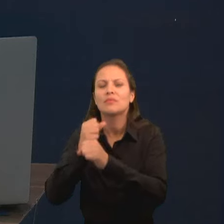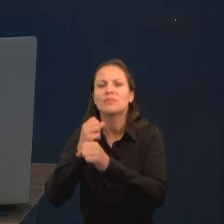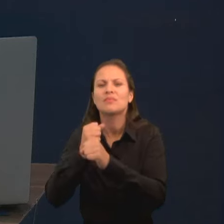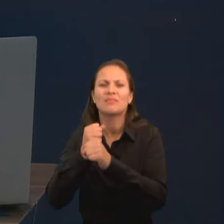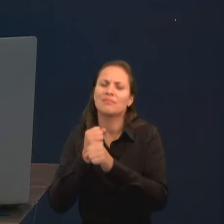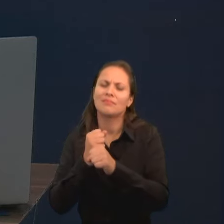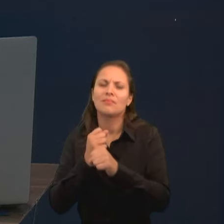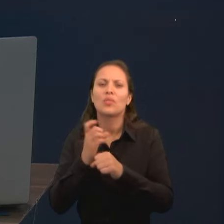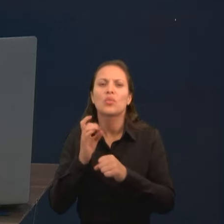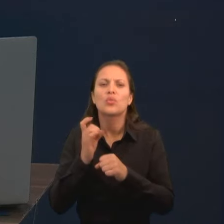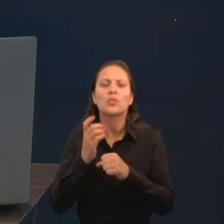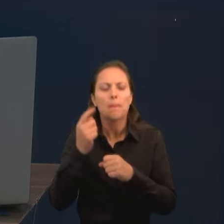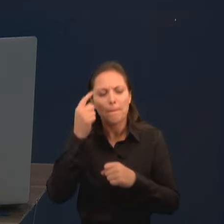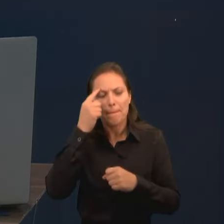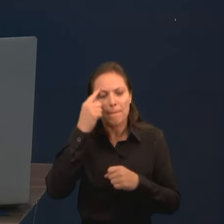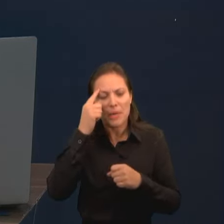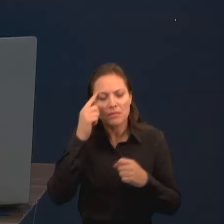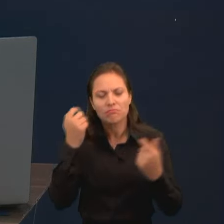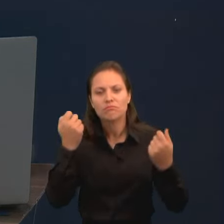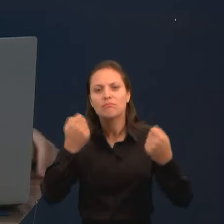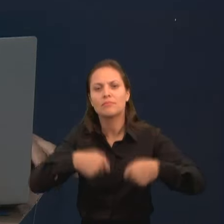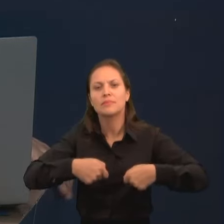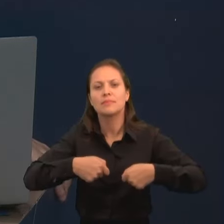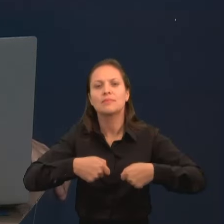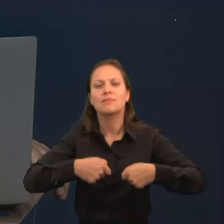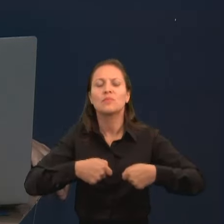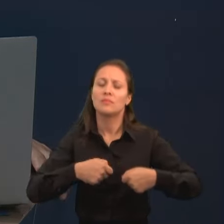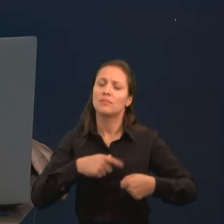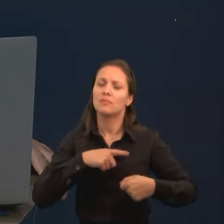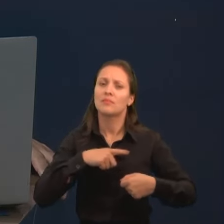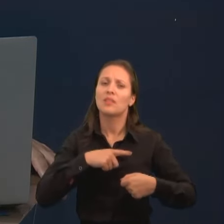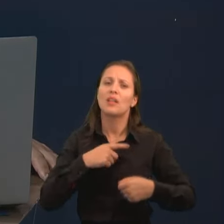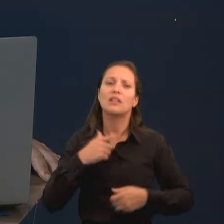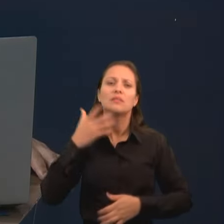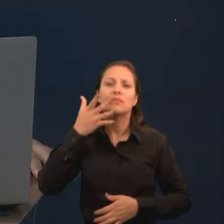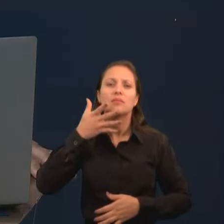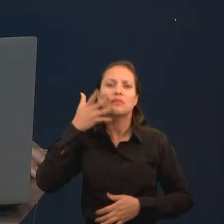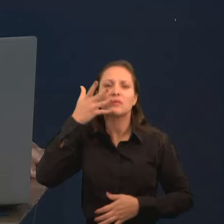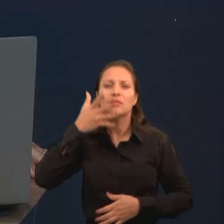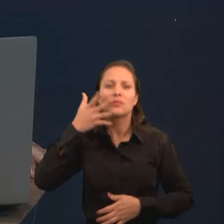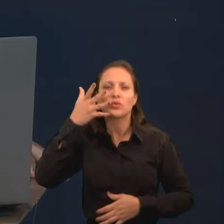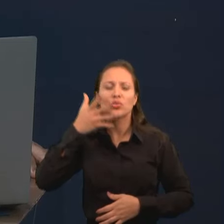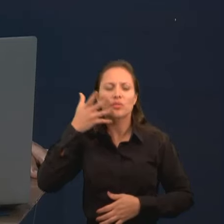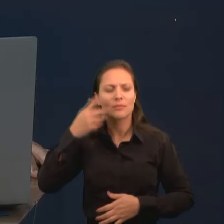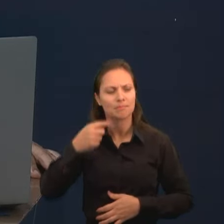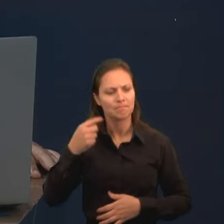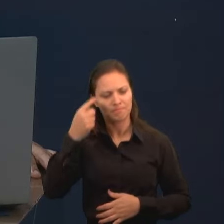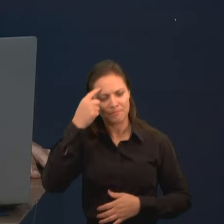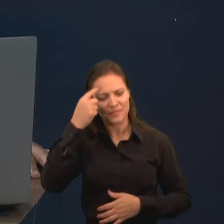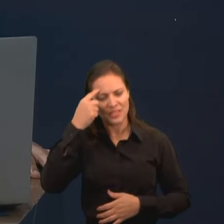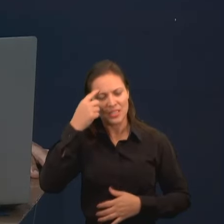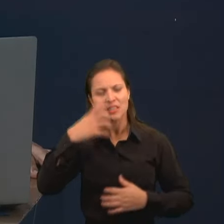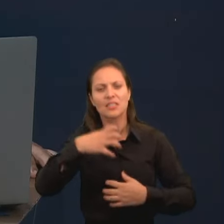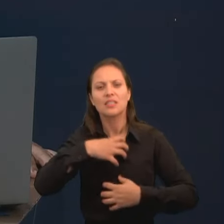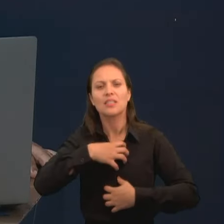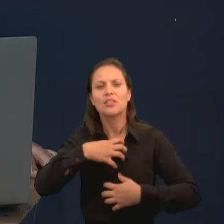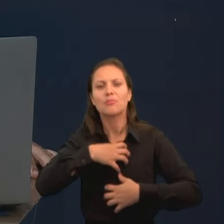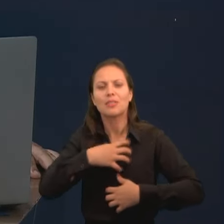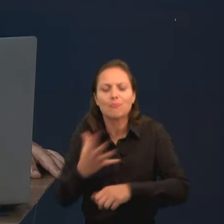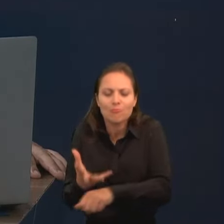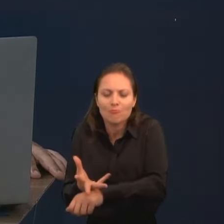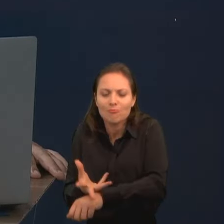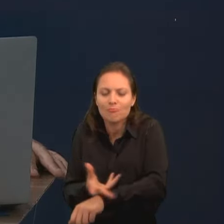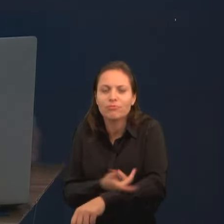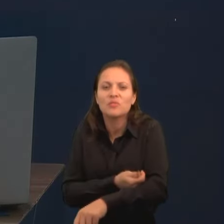es la comunicación basada en la racionalidad. Todo lo contrario, son los discursos que trabajan con los